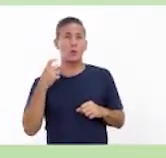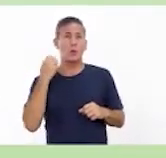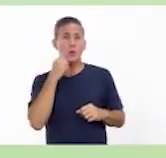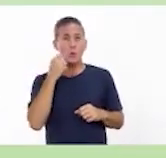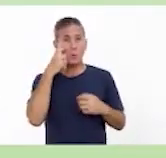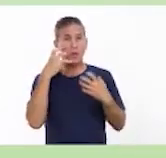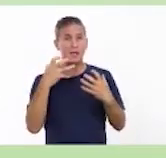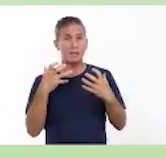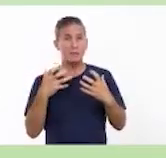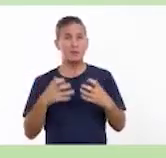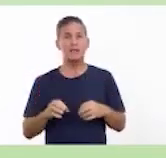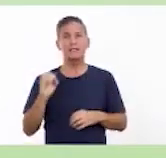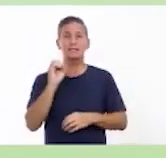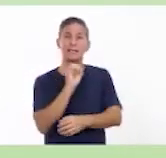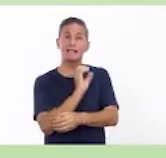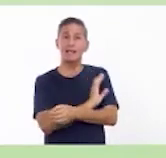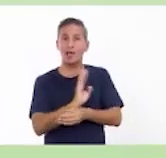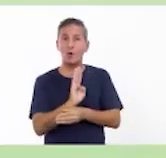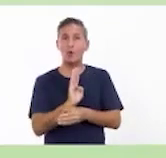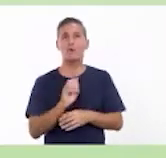Henry Ibsen.